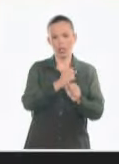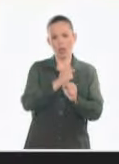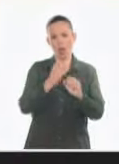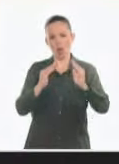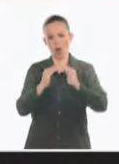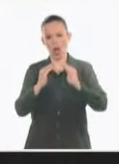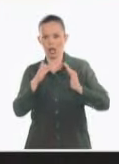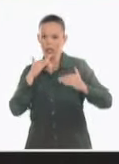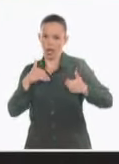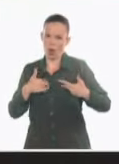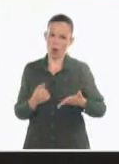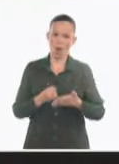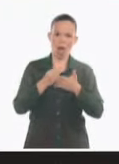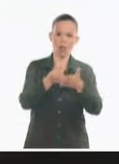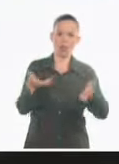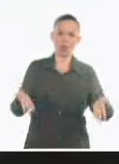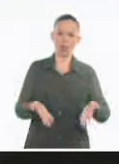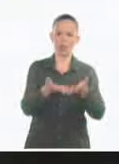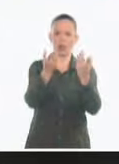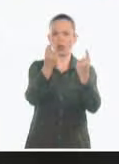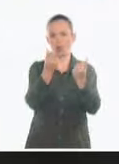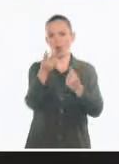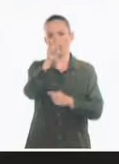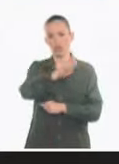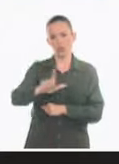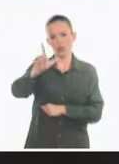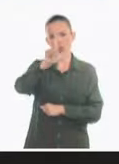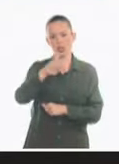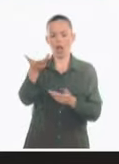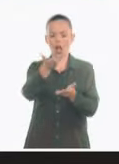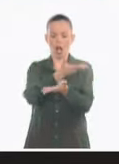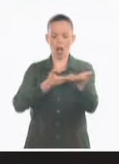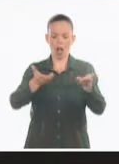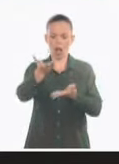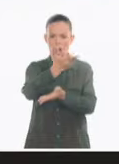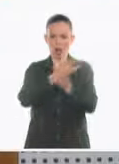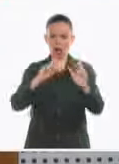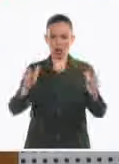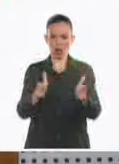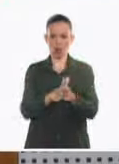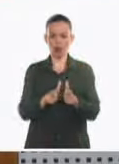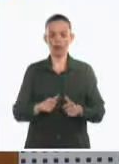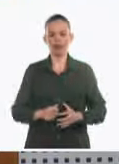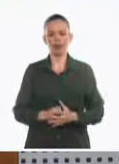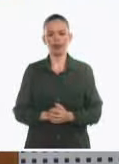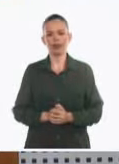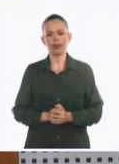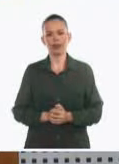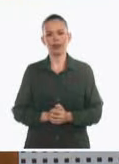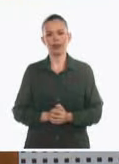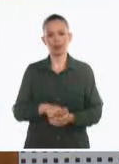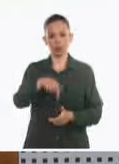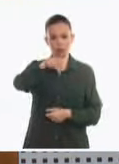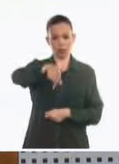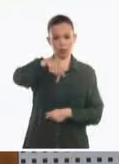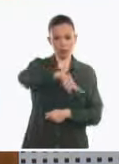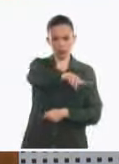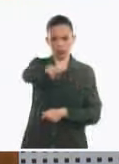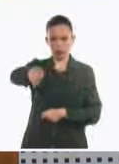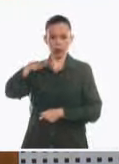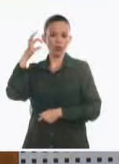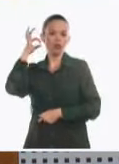vida económica y social del país trascendió en la sesión inaugural de la Magna cita entre las delegadas presente